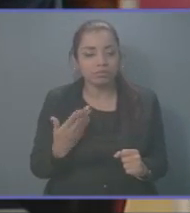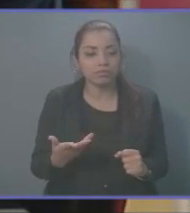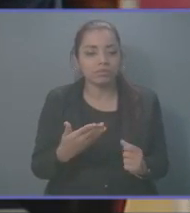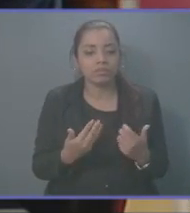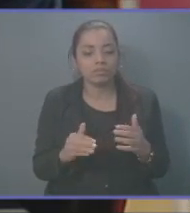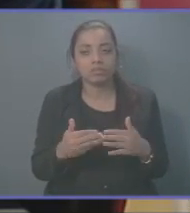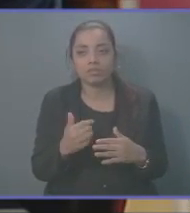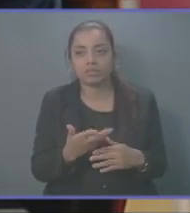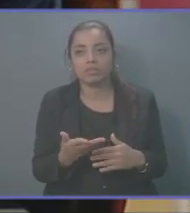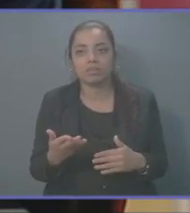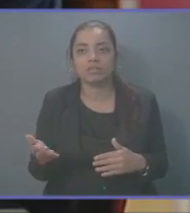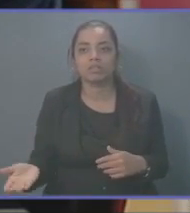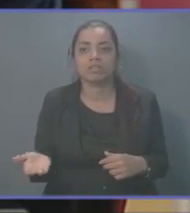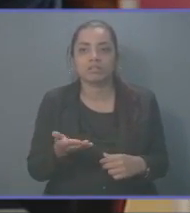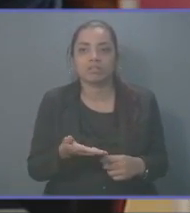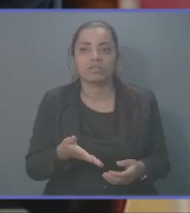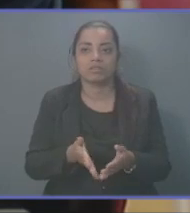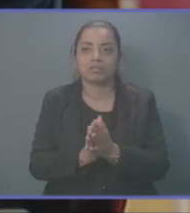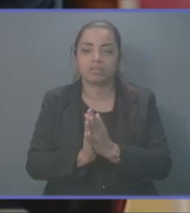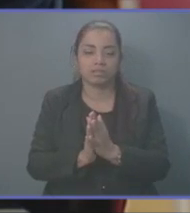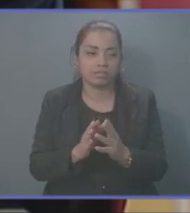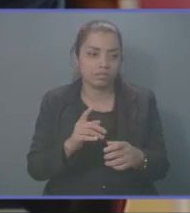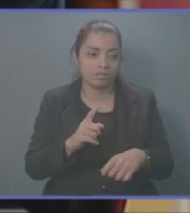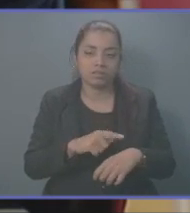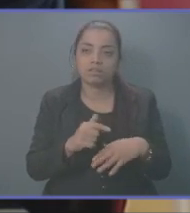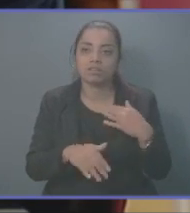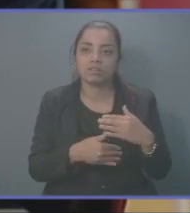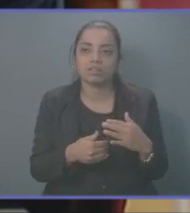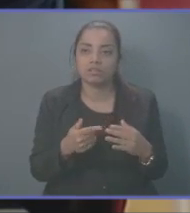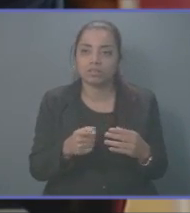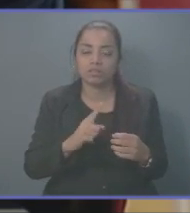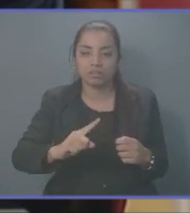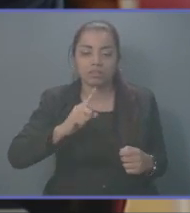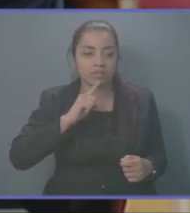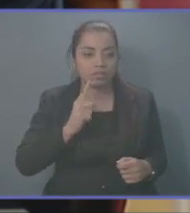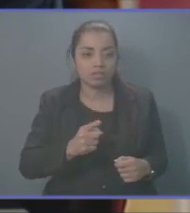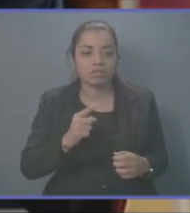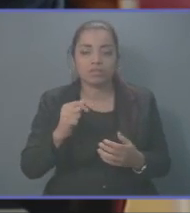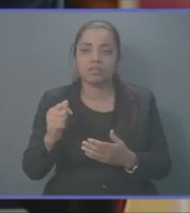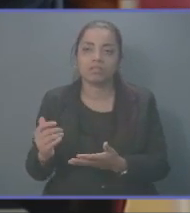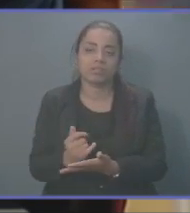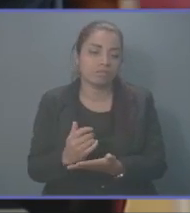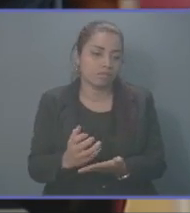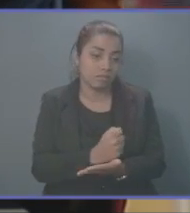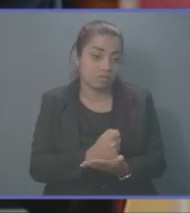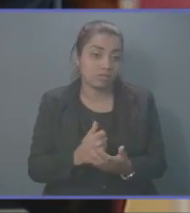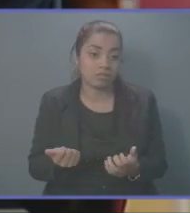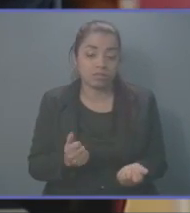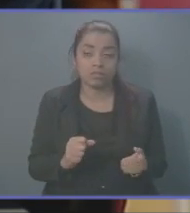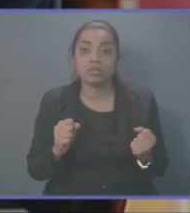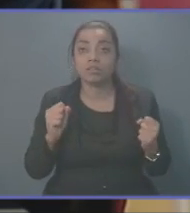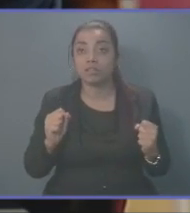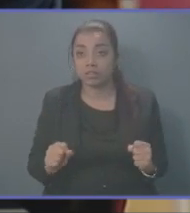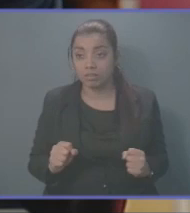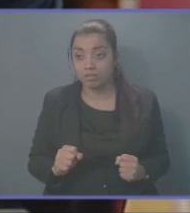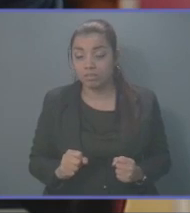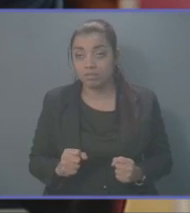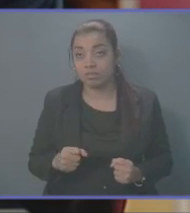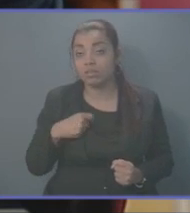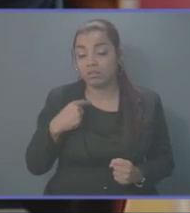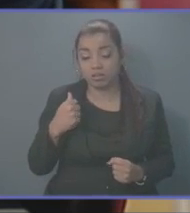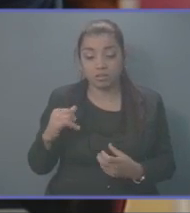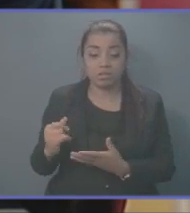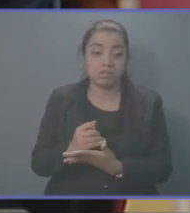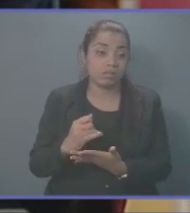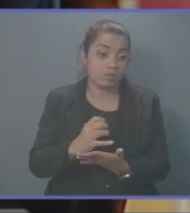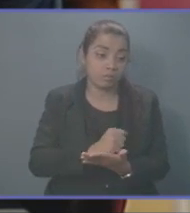los contribuyentes soliciten plazo para el pago de sus obligaciones tributarias, independientemente del impuesto o obligación tributaria de que